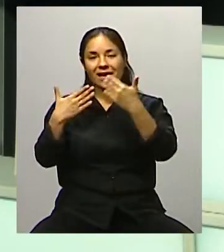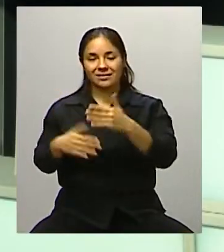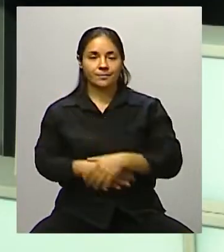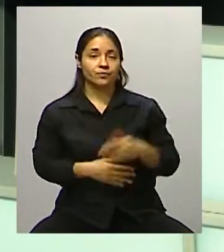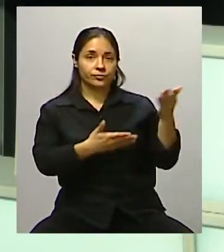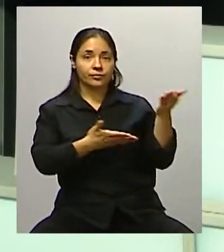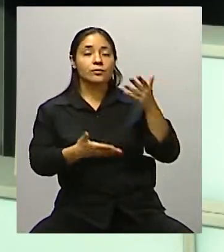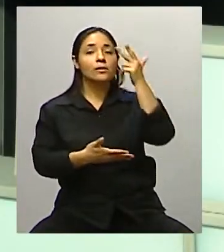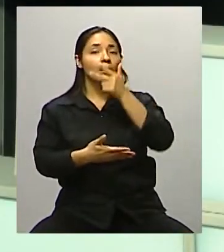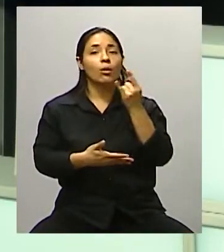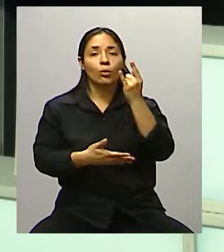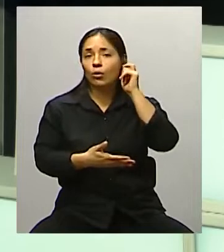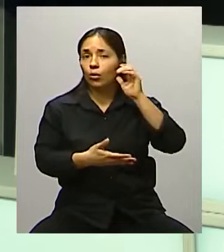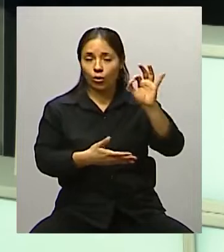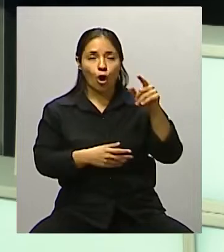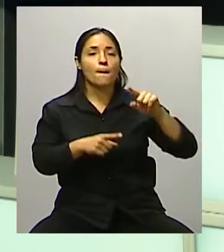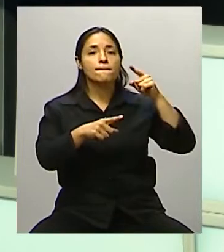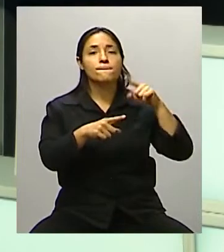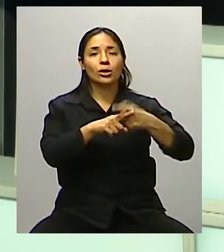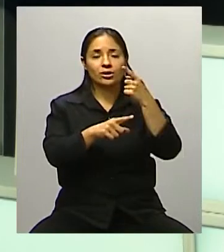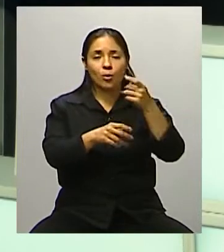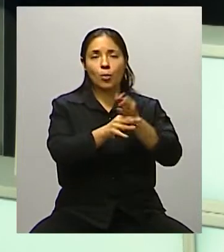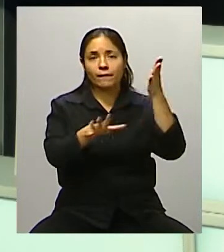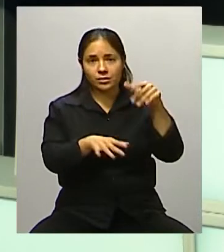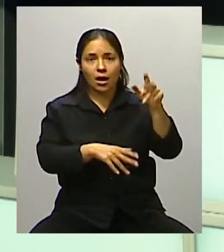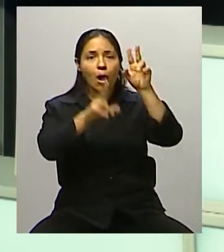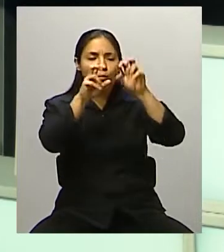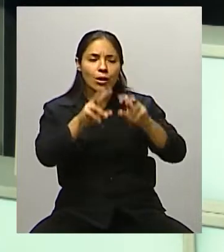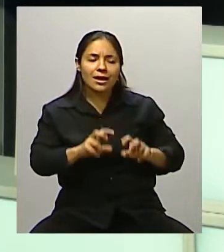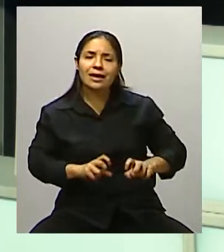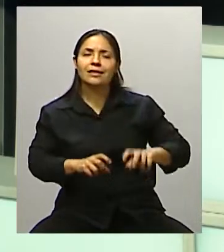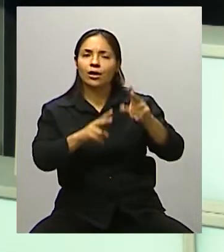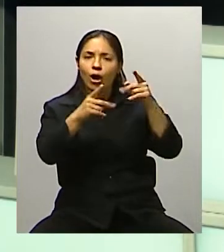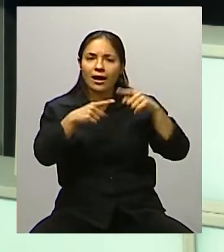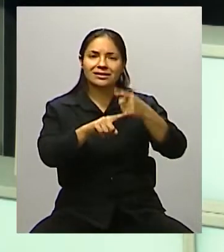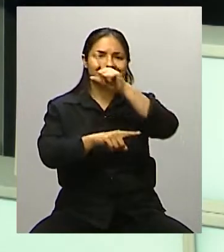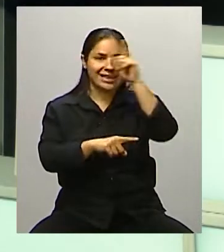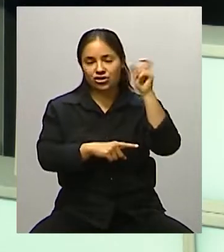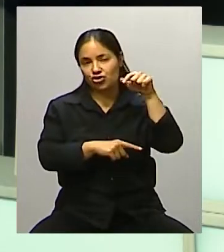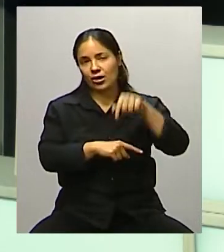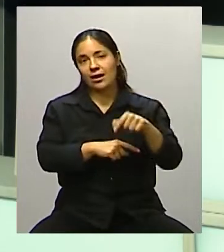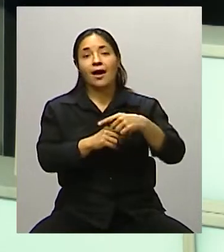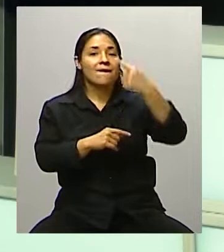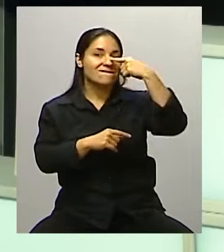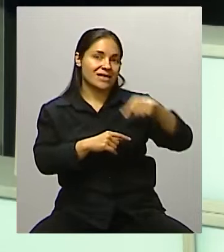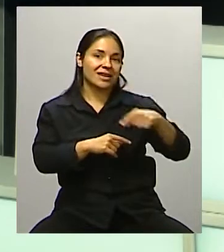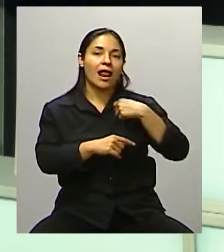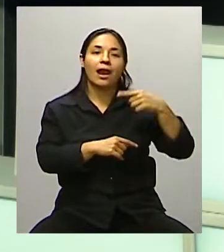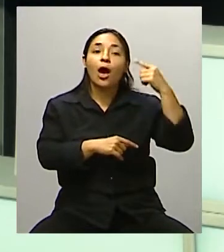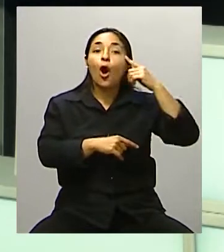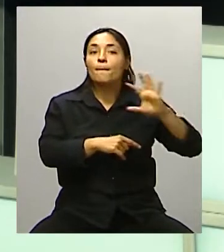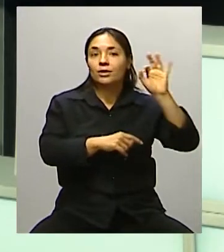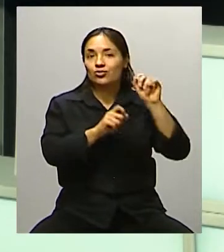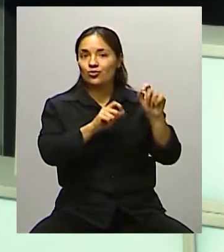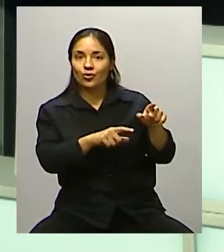Villanueva, politólogo, docente con nosotros, analizando el panorama político, sobre todo a nivel nacional, pero bueno, sobre el final nos dejaba su apreciación de lo que